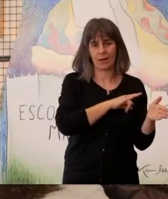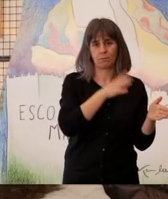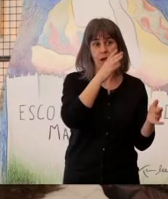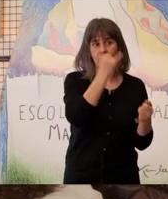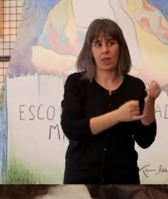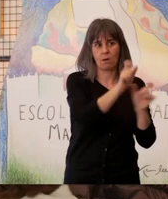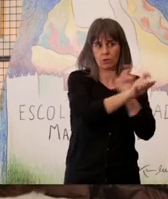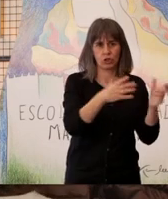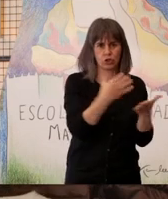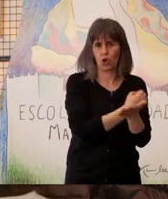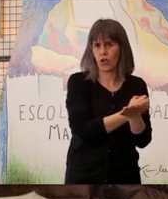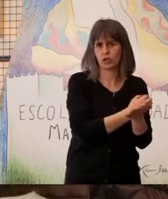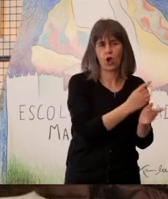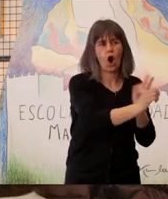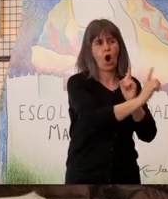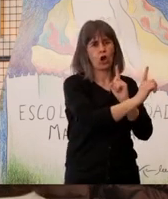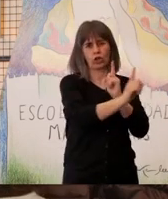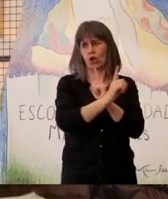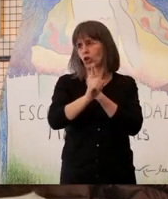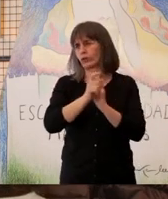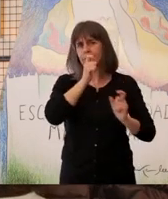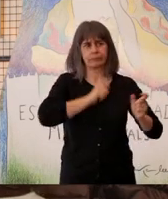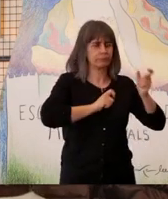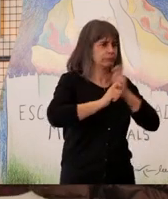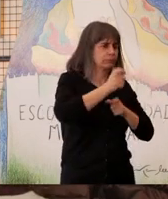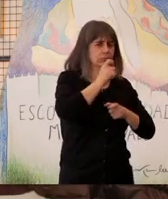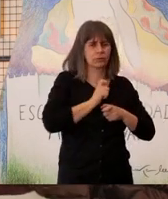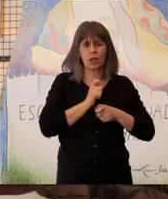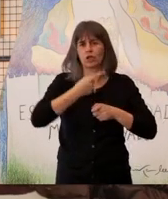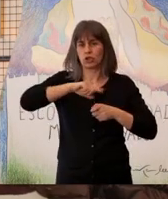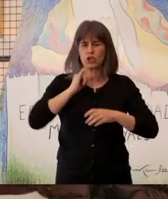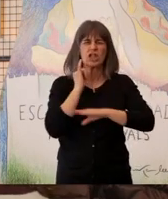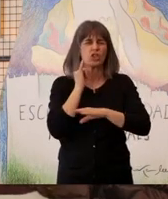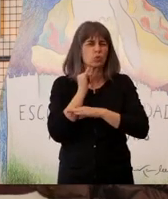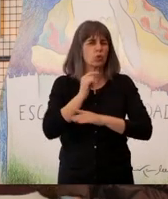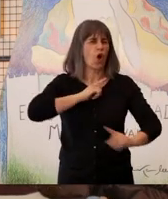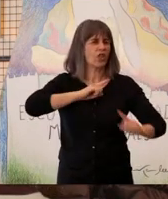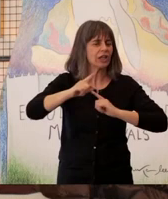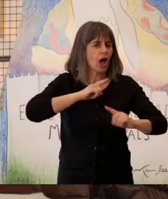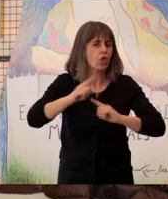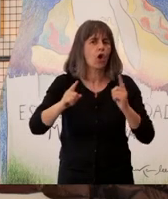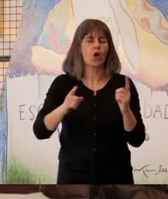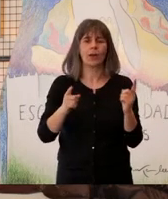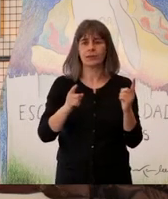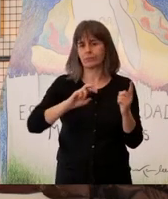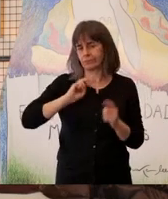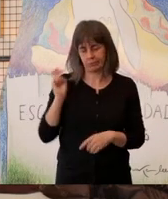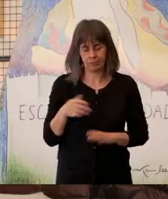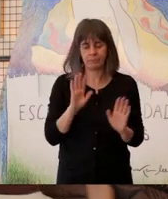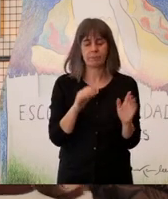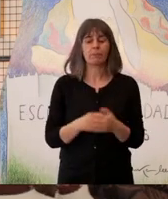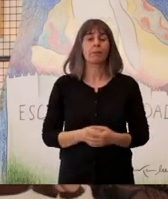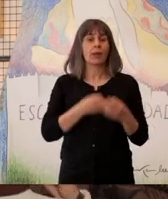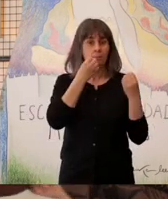contra y diciendo que yo era una Bueno yo el Instituto que éramos unas dictadoras y que queríamos imponer muy bien